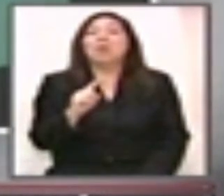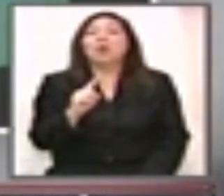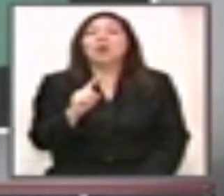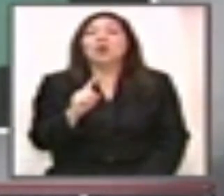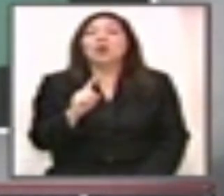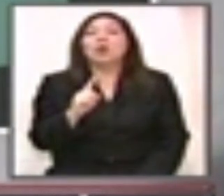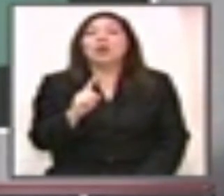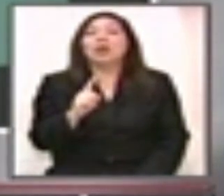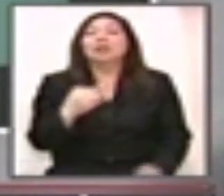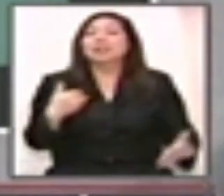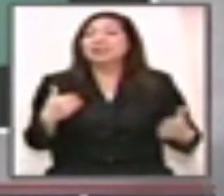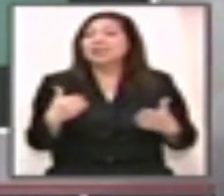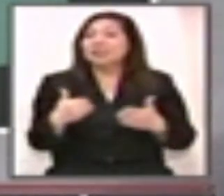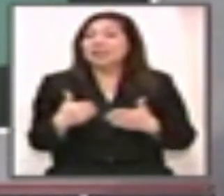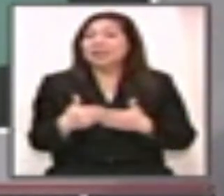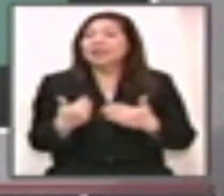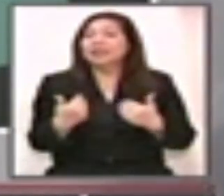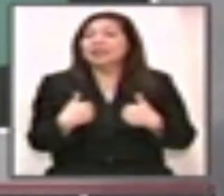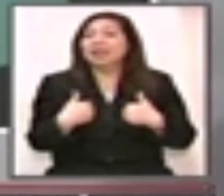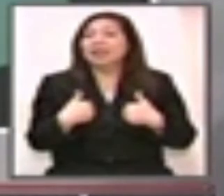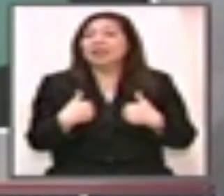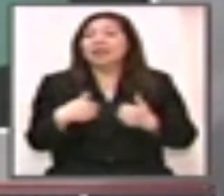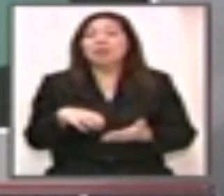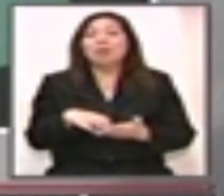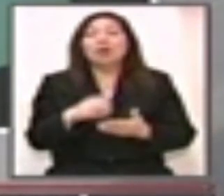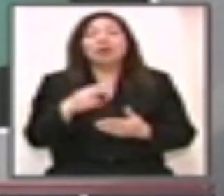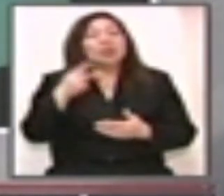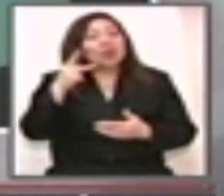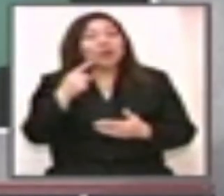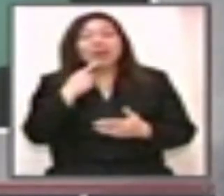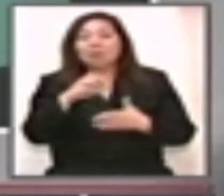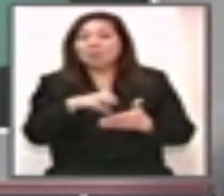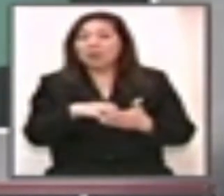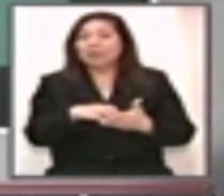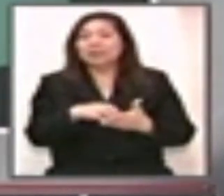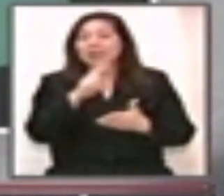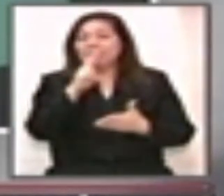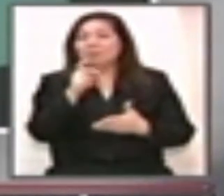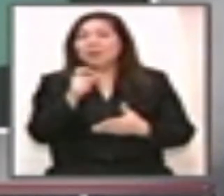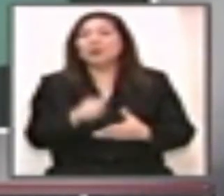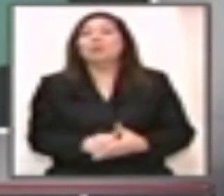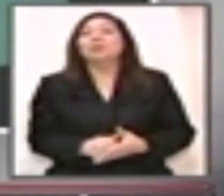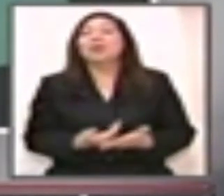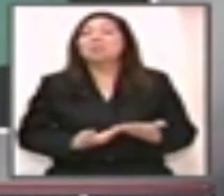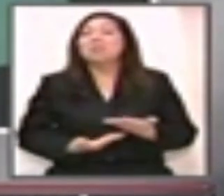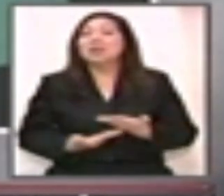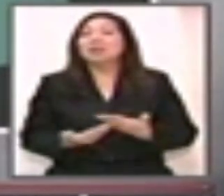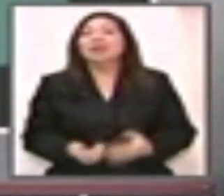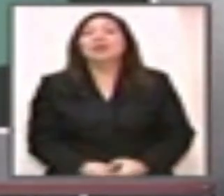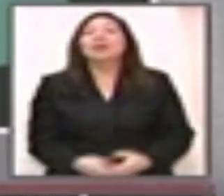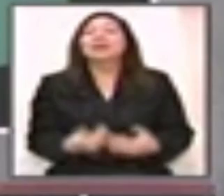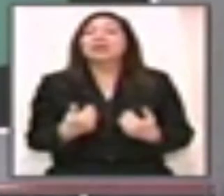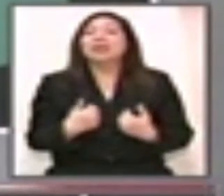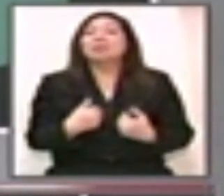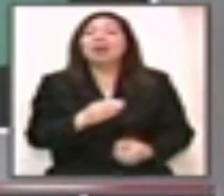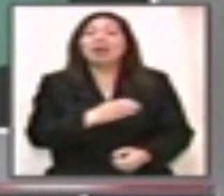la cercanía que está teniendo la población coreana a la población peruana. En mercados de mantenimiento tenemos